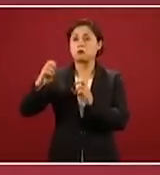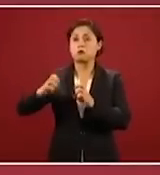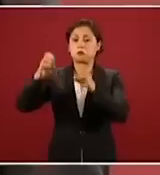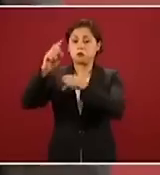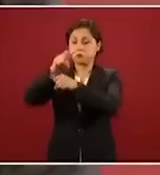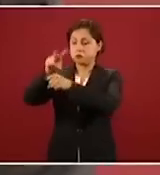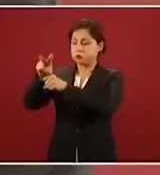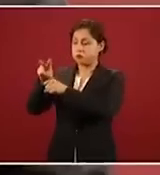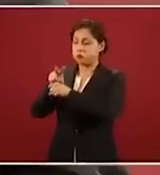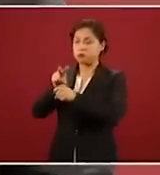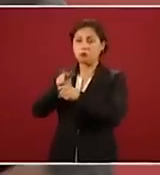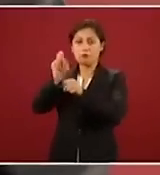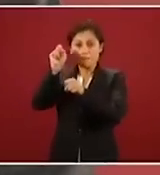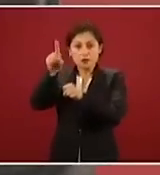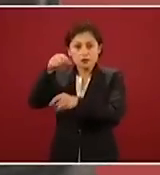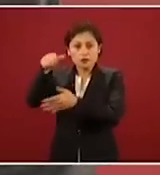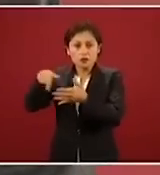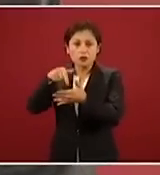una fuga pactada.